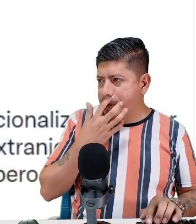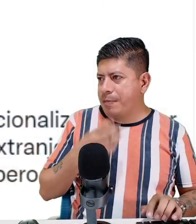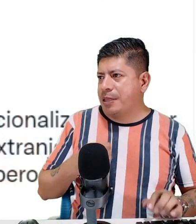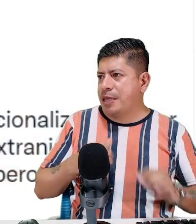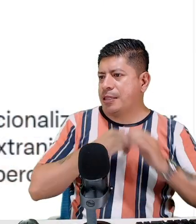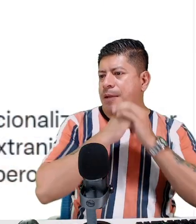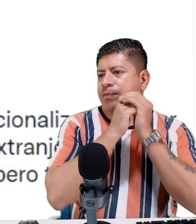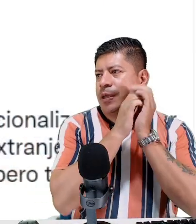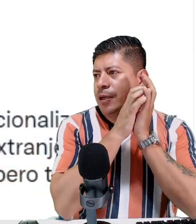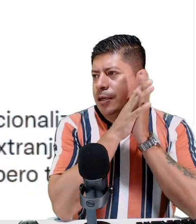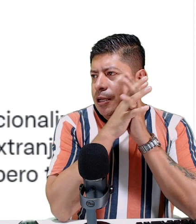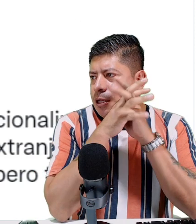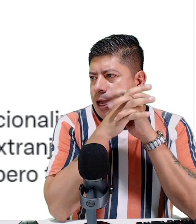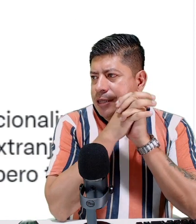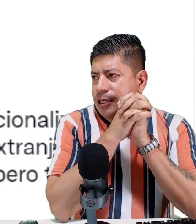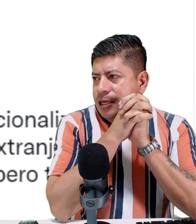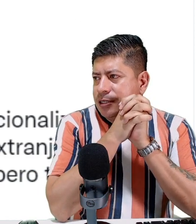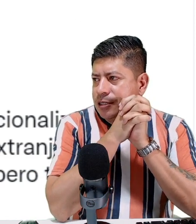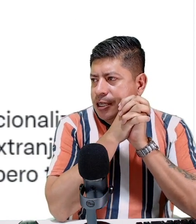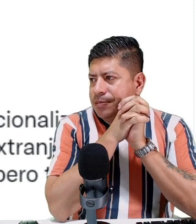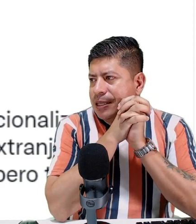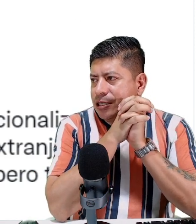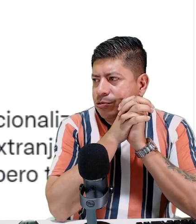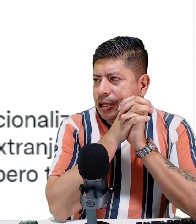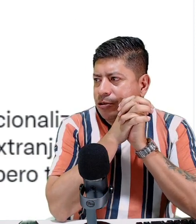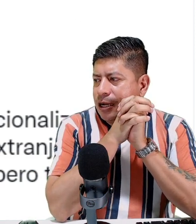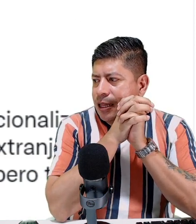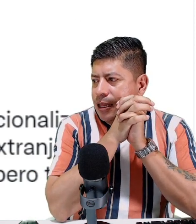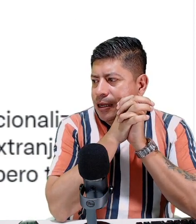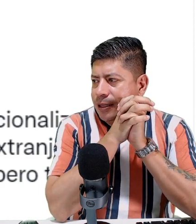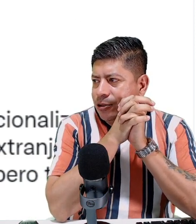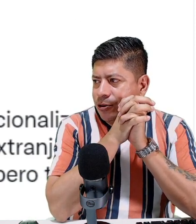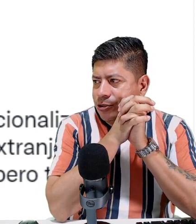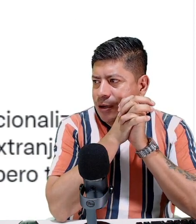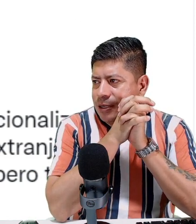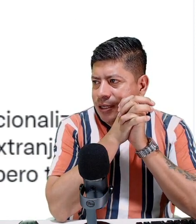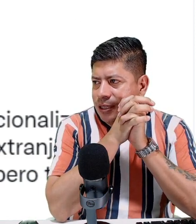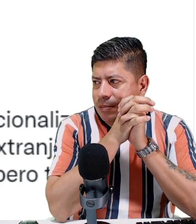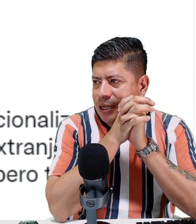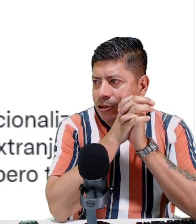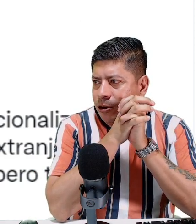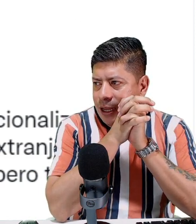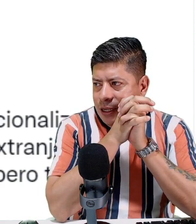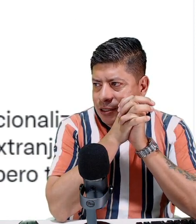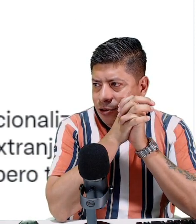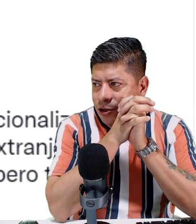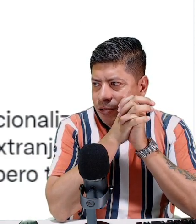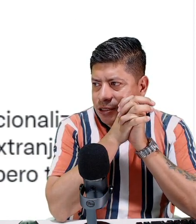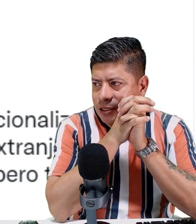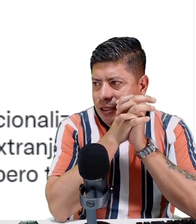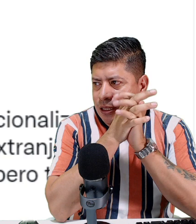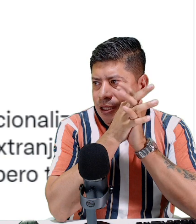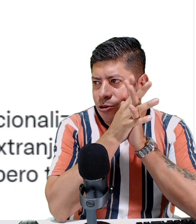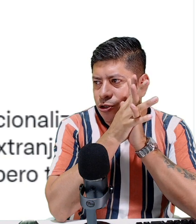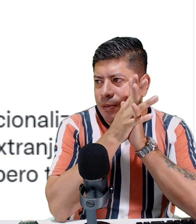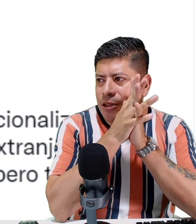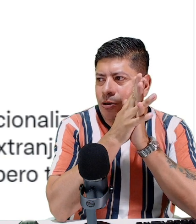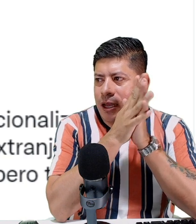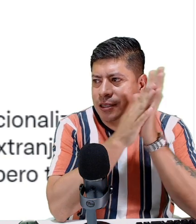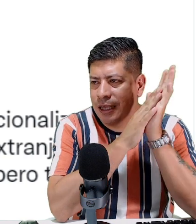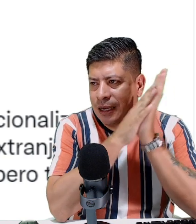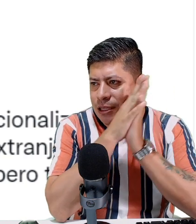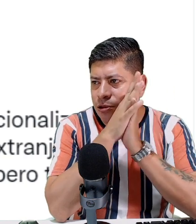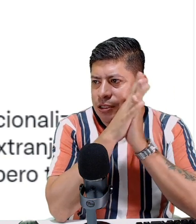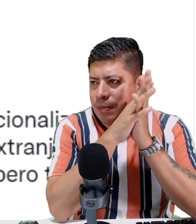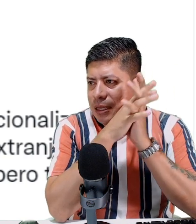decía Abraham Mendieta, hace 16 meses una tonelada de litio costaba $7,000, hoy cuesta